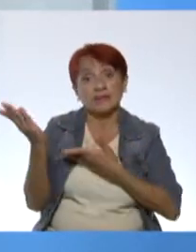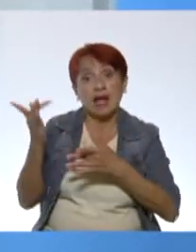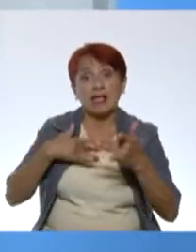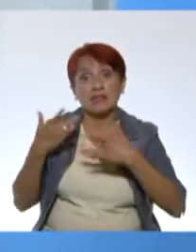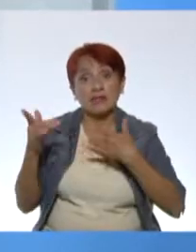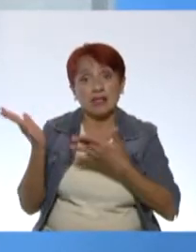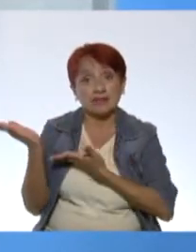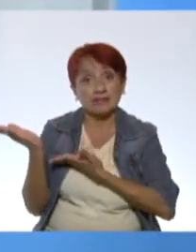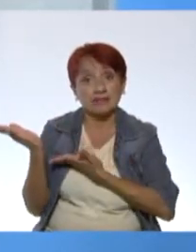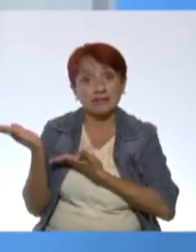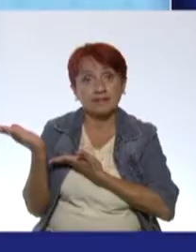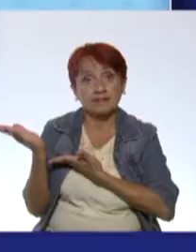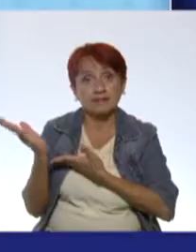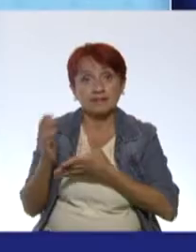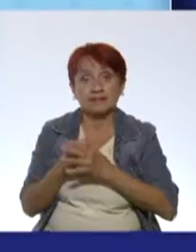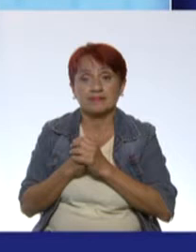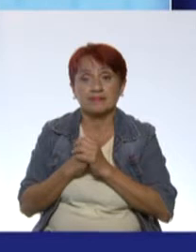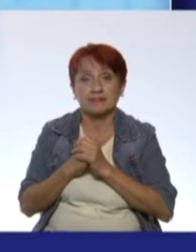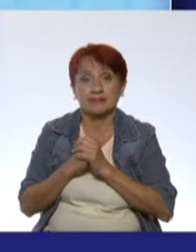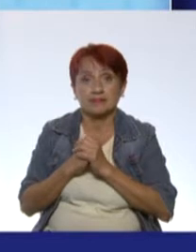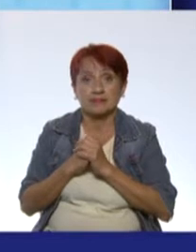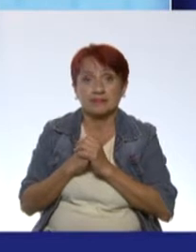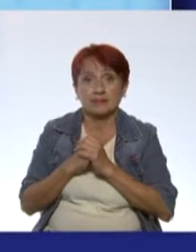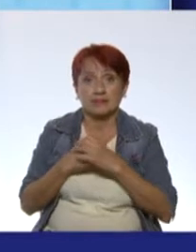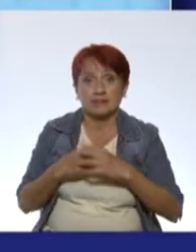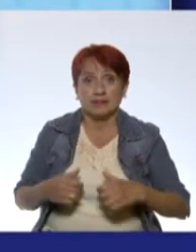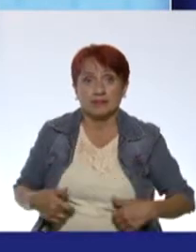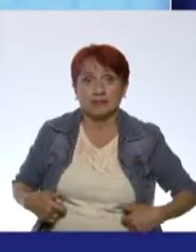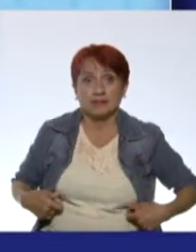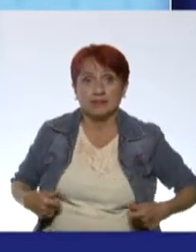les dejo las siguientes actividades.